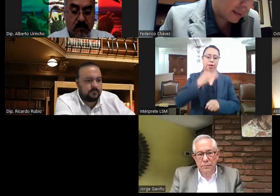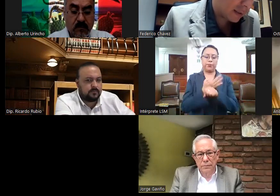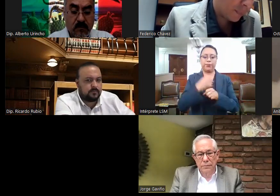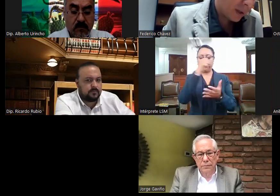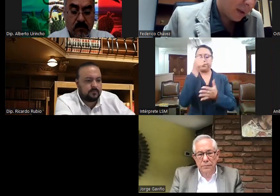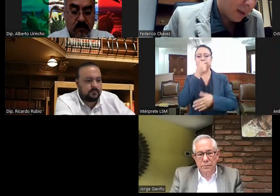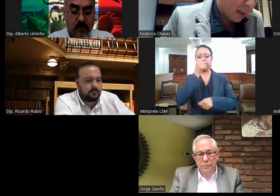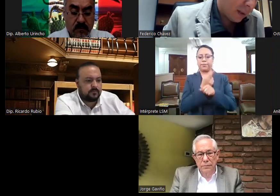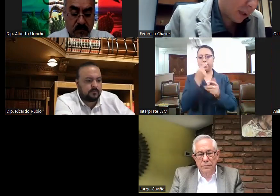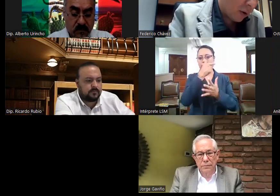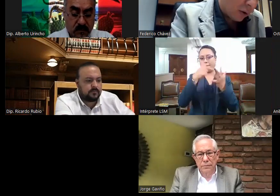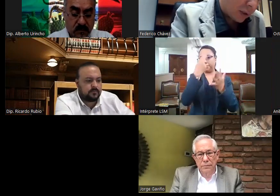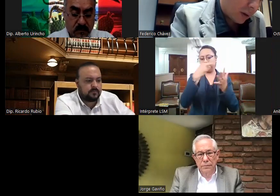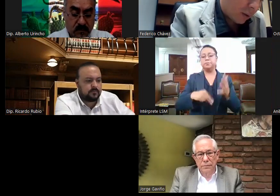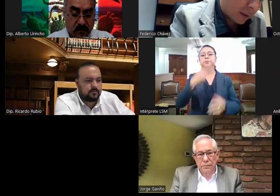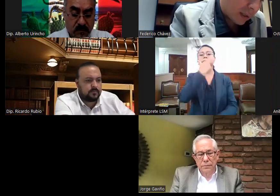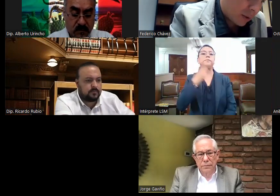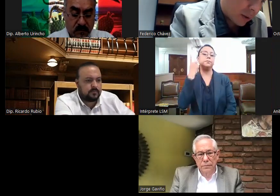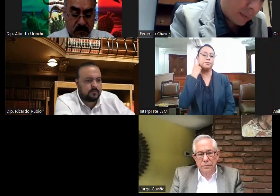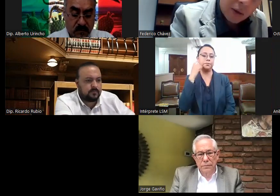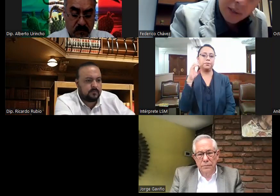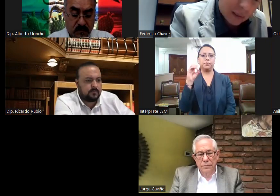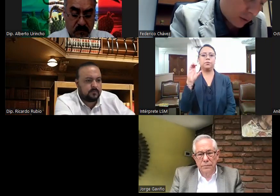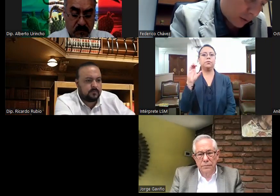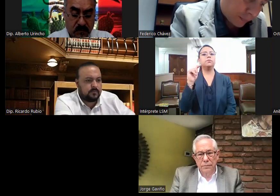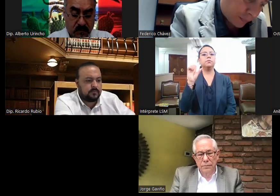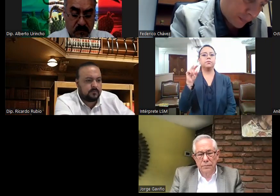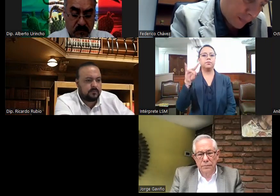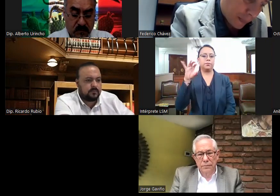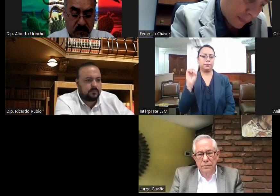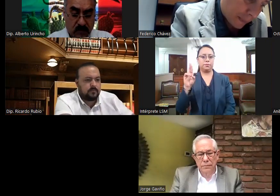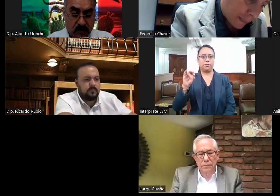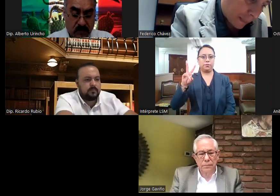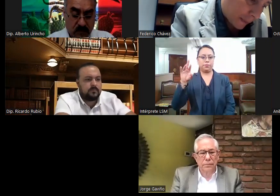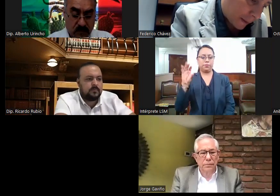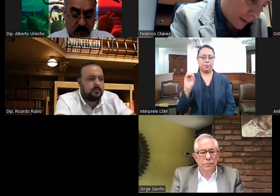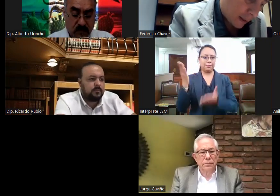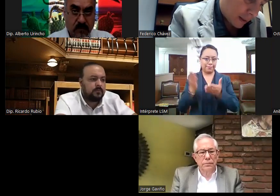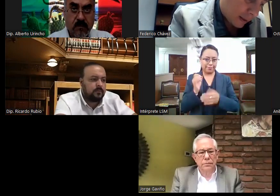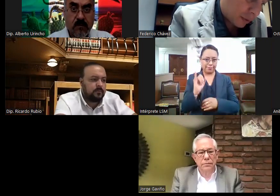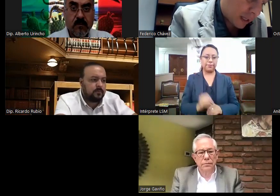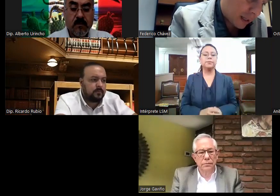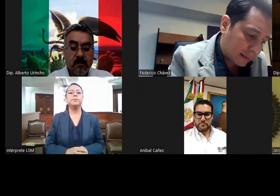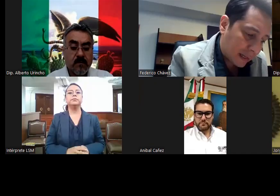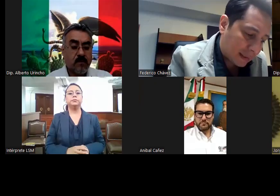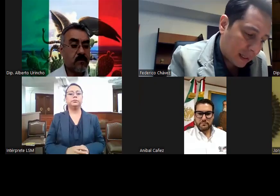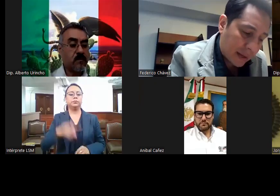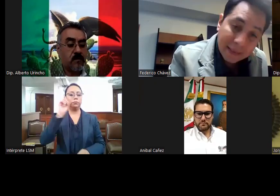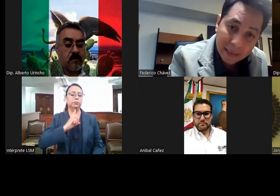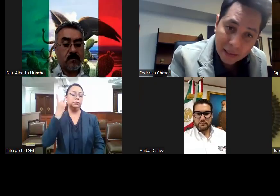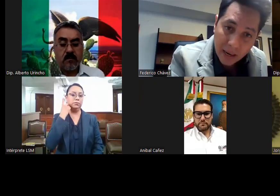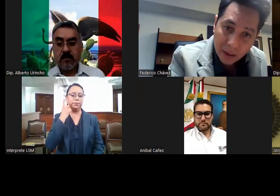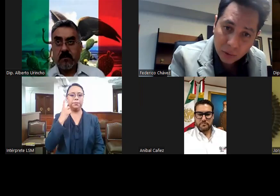lista de asistencia. Diputado José Octavio Rivero Villaseñor. Rivero presente. Diputada Esther